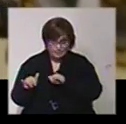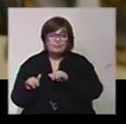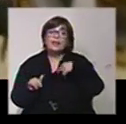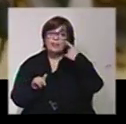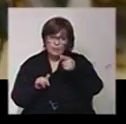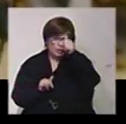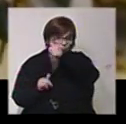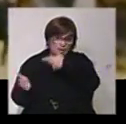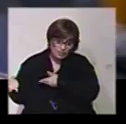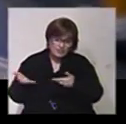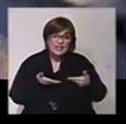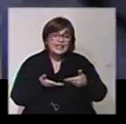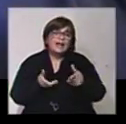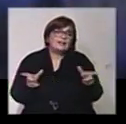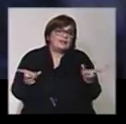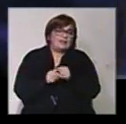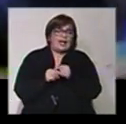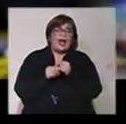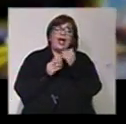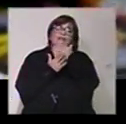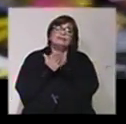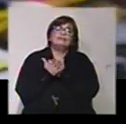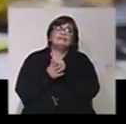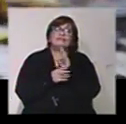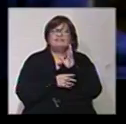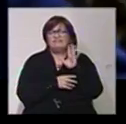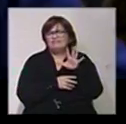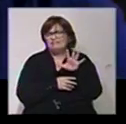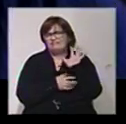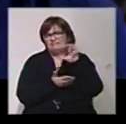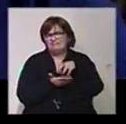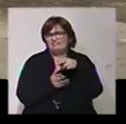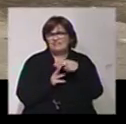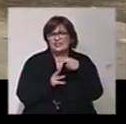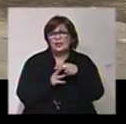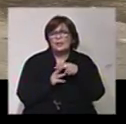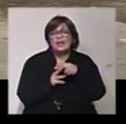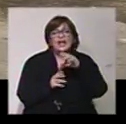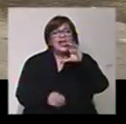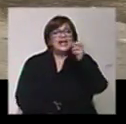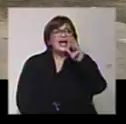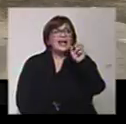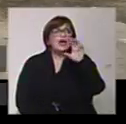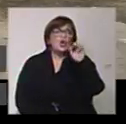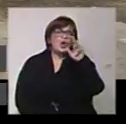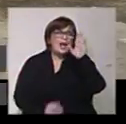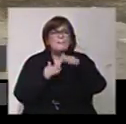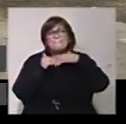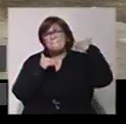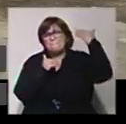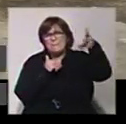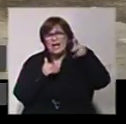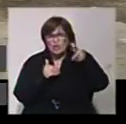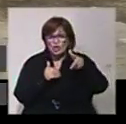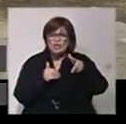nos invitaron como al cierre del programa, que era allá en un lugar que se llama La Caracola, pasando José Ignacio, que era, no